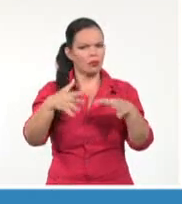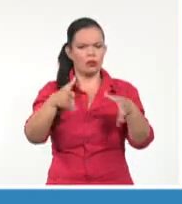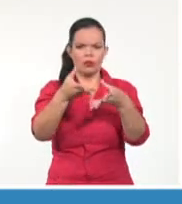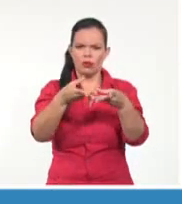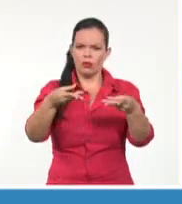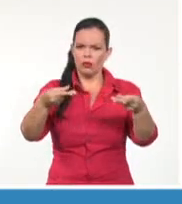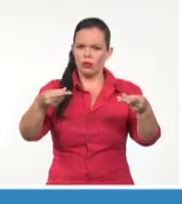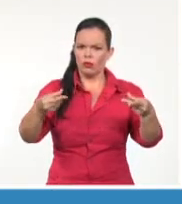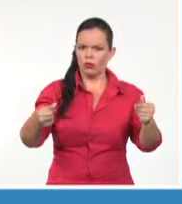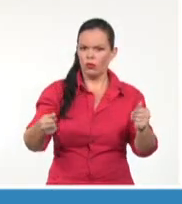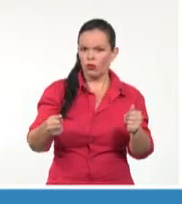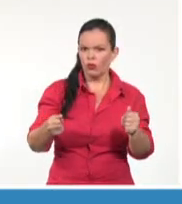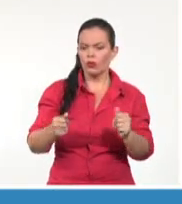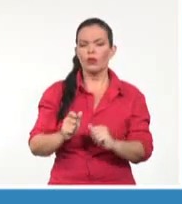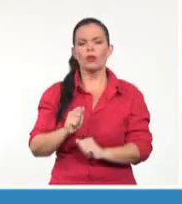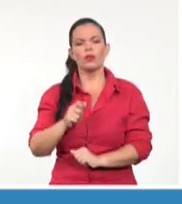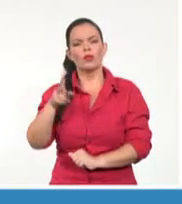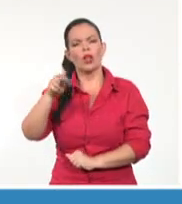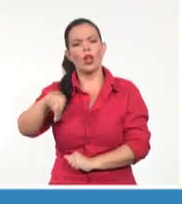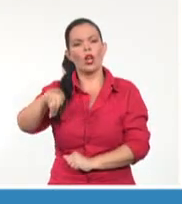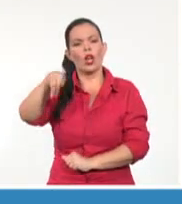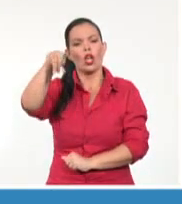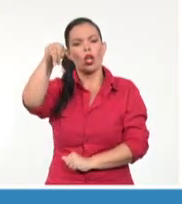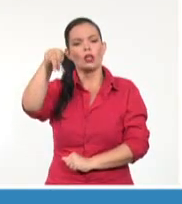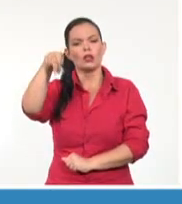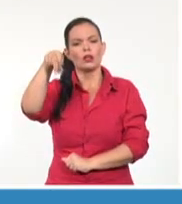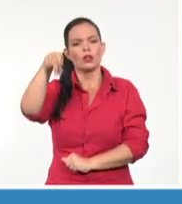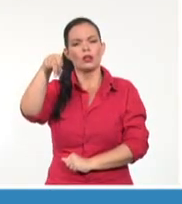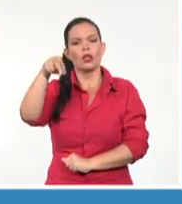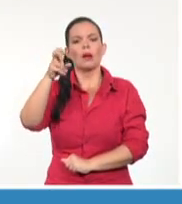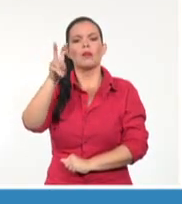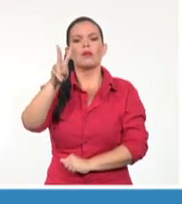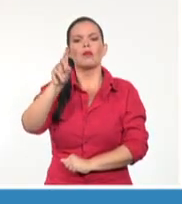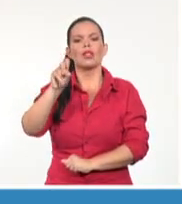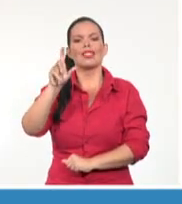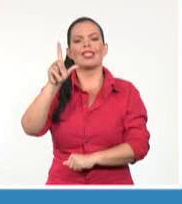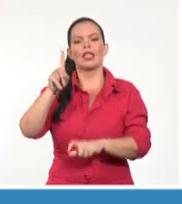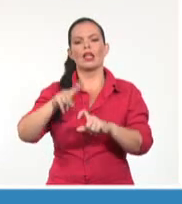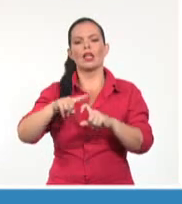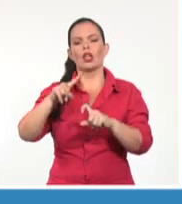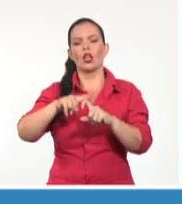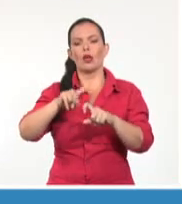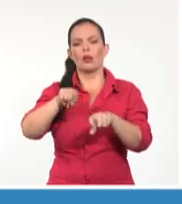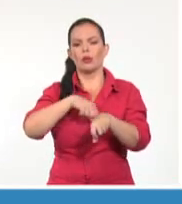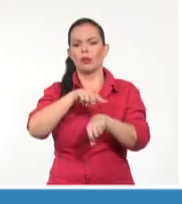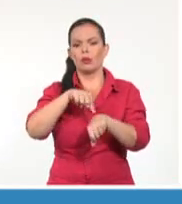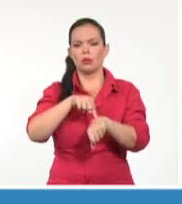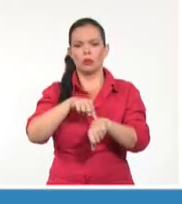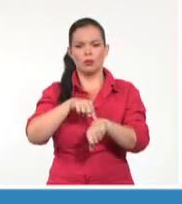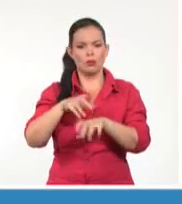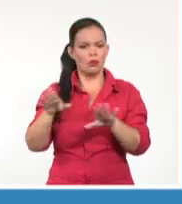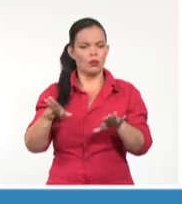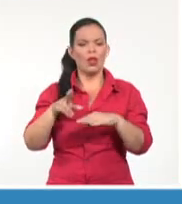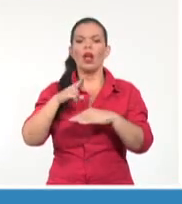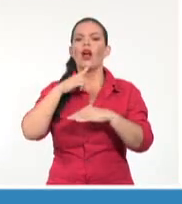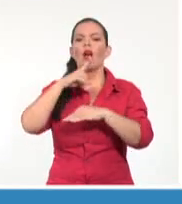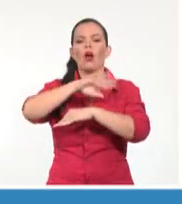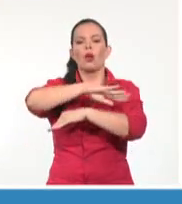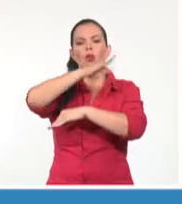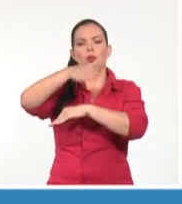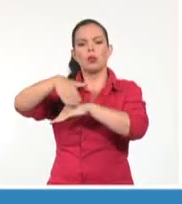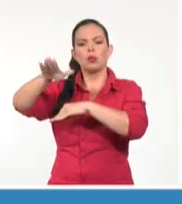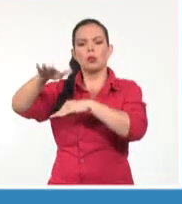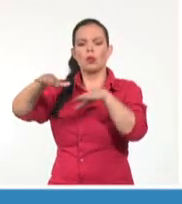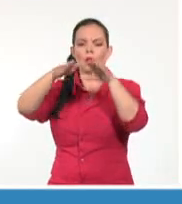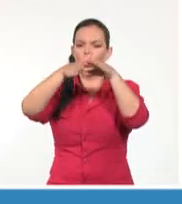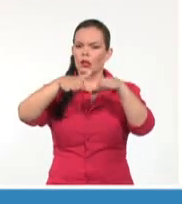van a estar soplando del norte solo hasta 20 kilómetros por hora. Se mantiene la mar tranquila en todas las costas, aunque en el extremo oriental se